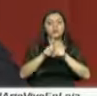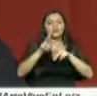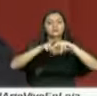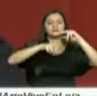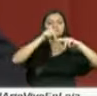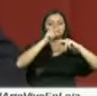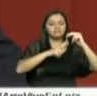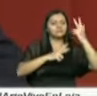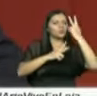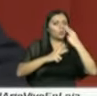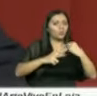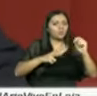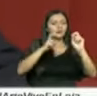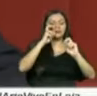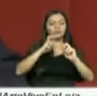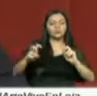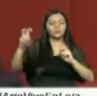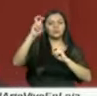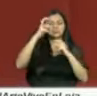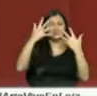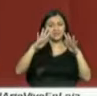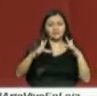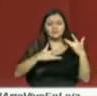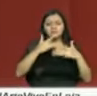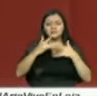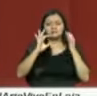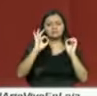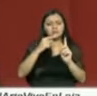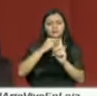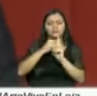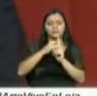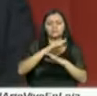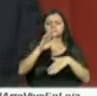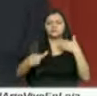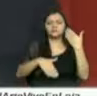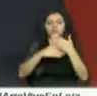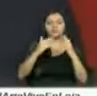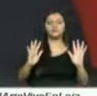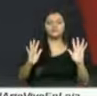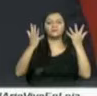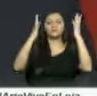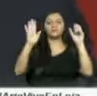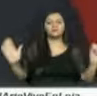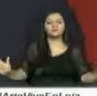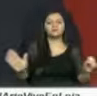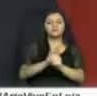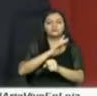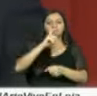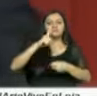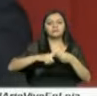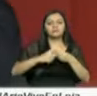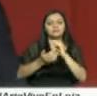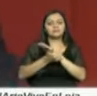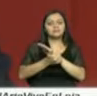y el turismo en Loja también sienten los efectos positivos del festival al haber copado su